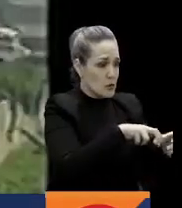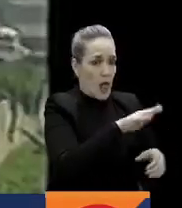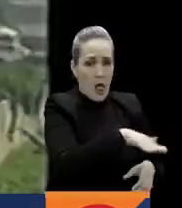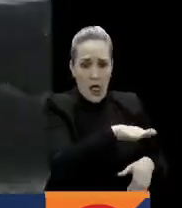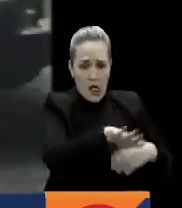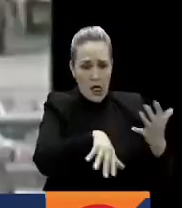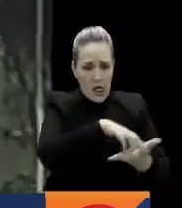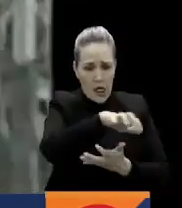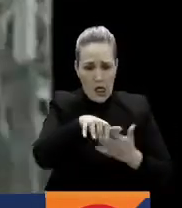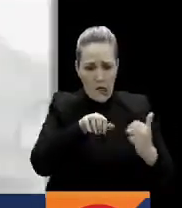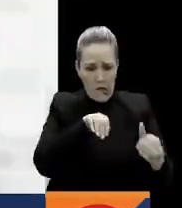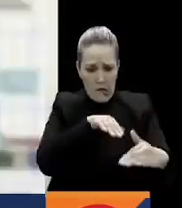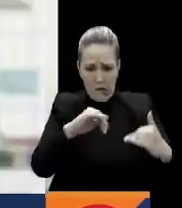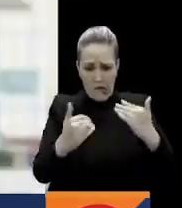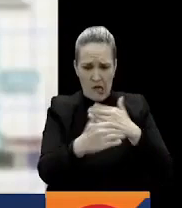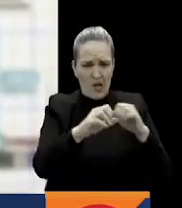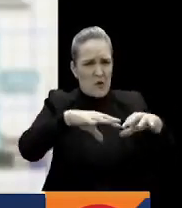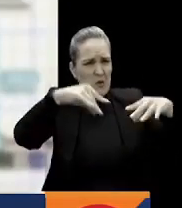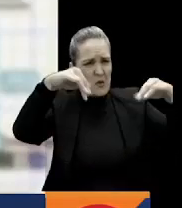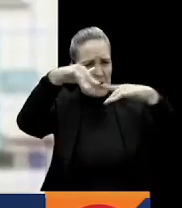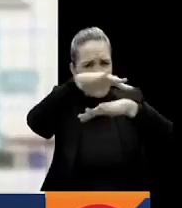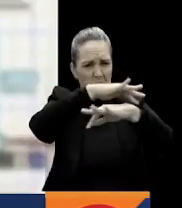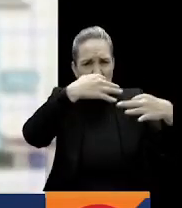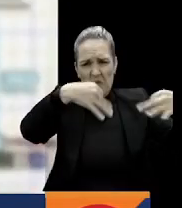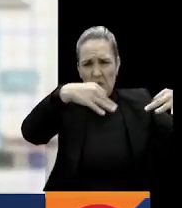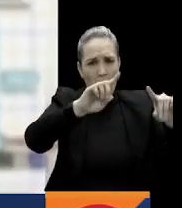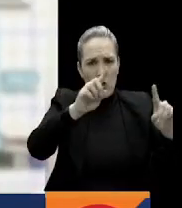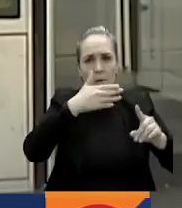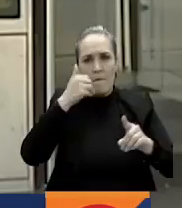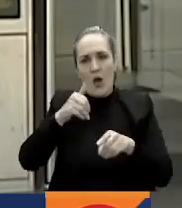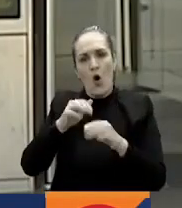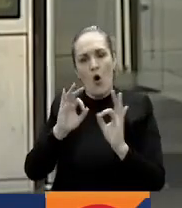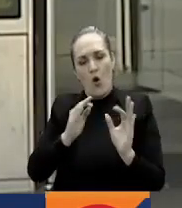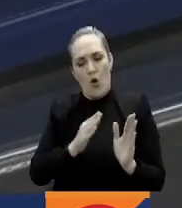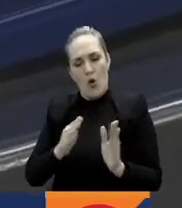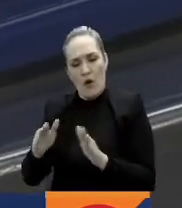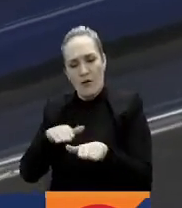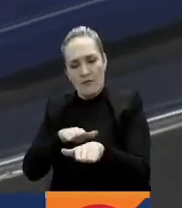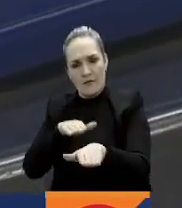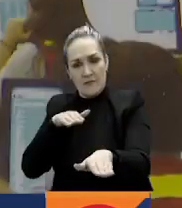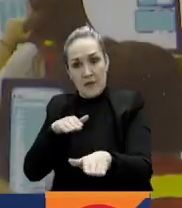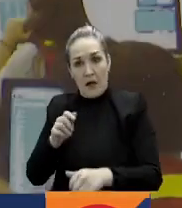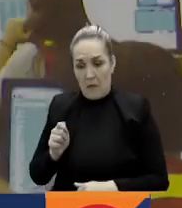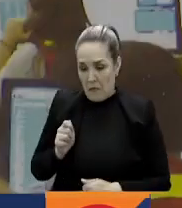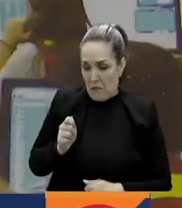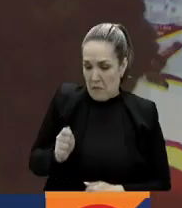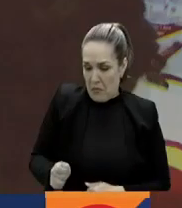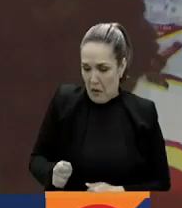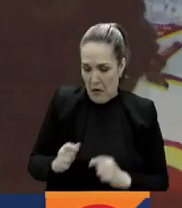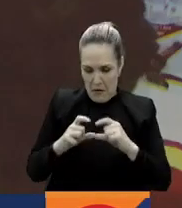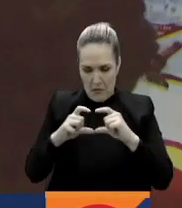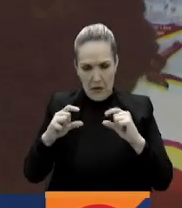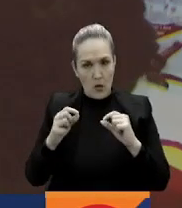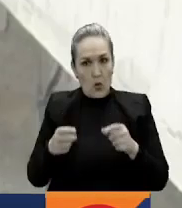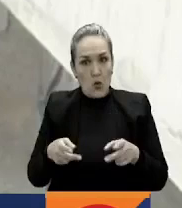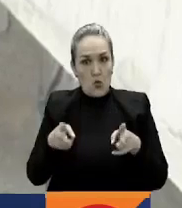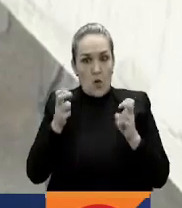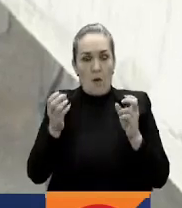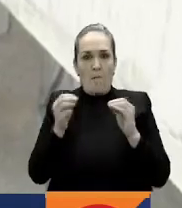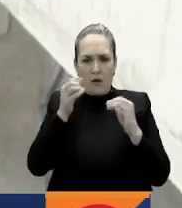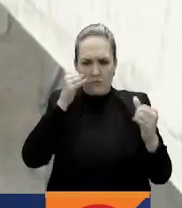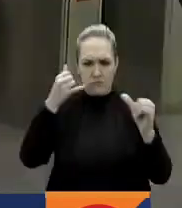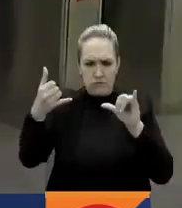orden, la contaminación, la informalidad. Por eso la novedad de pagar con tarjeta, el centro de control satelital,